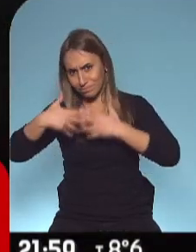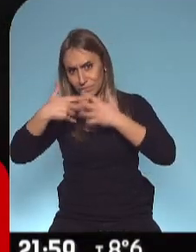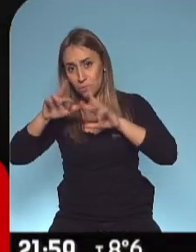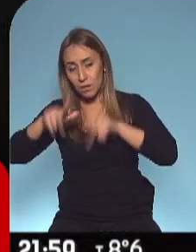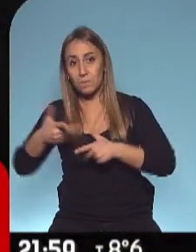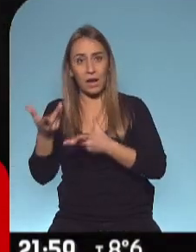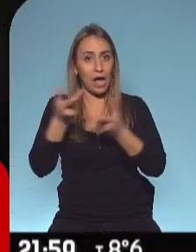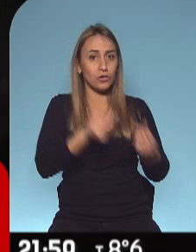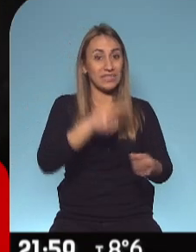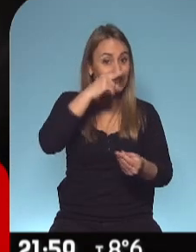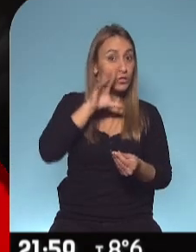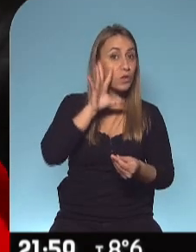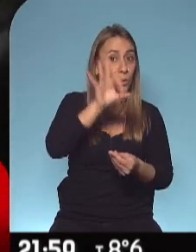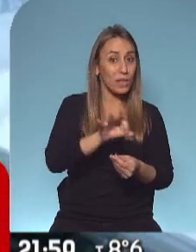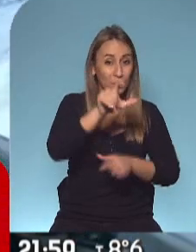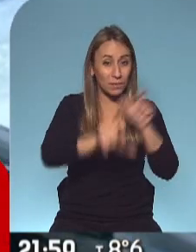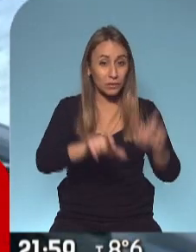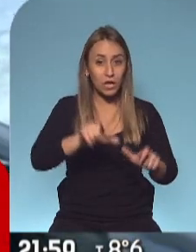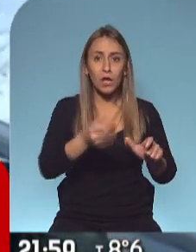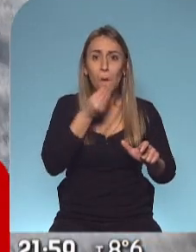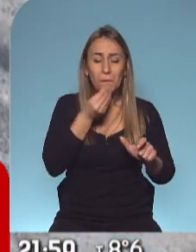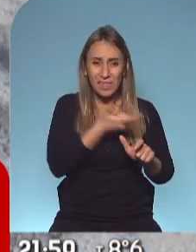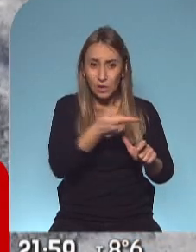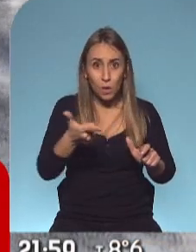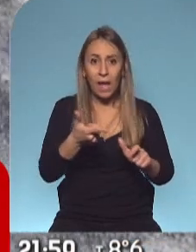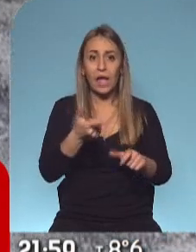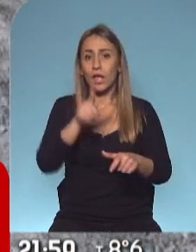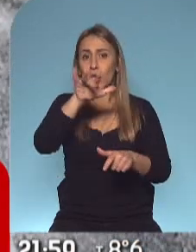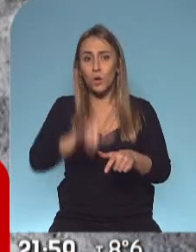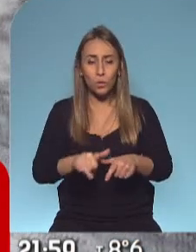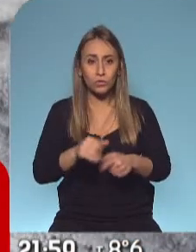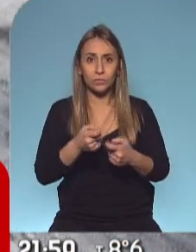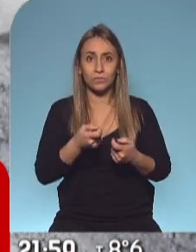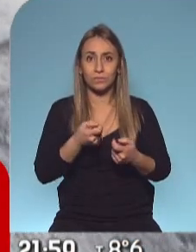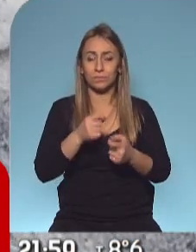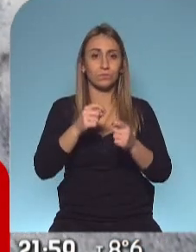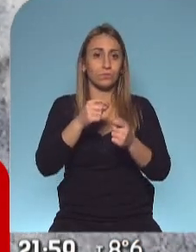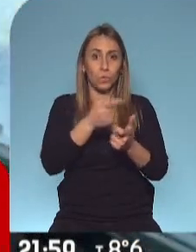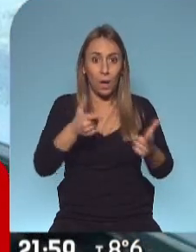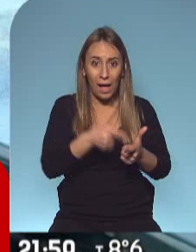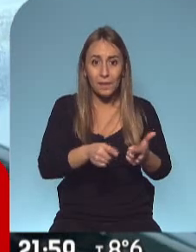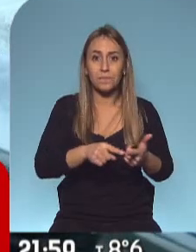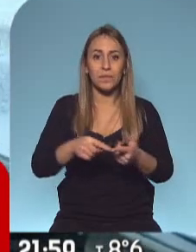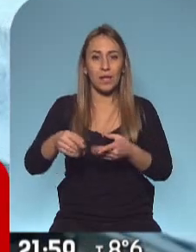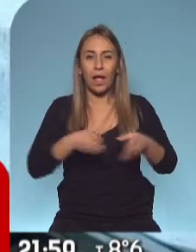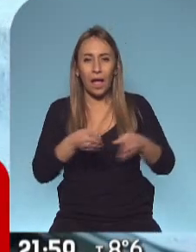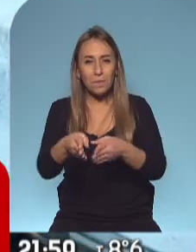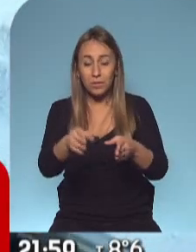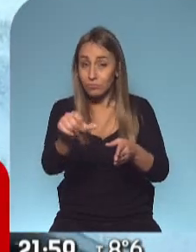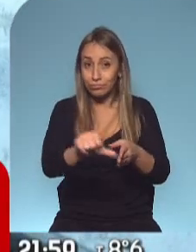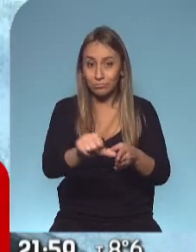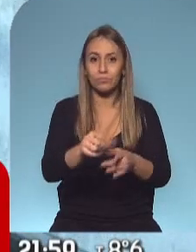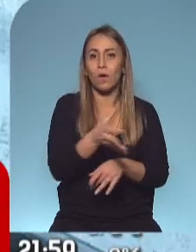estos 750 habitantes que están hace días sin comida, sin luz. Los caminos no se pueden transitar, es una